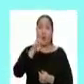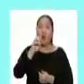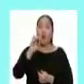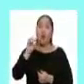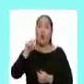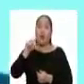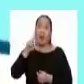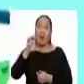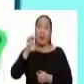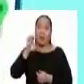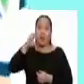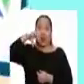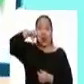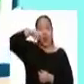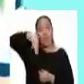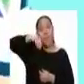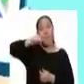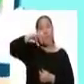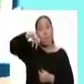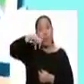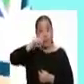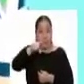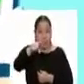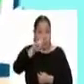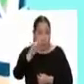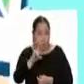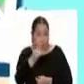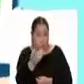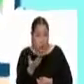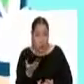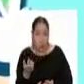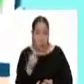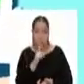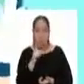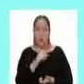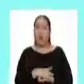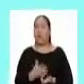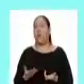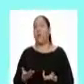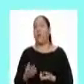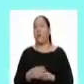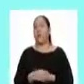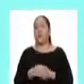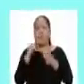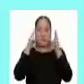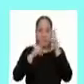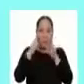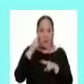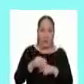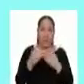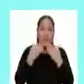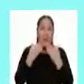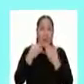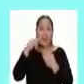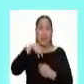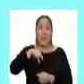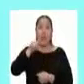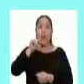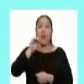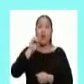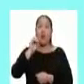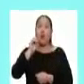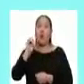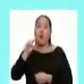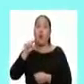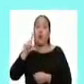en tu celular? ¿Sí? ¿Alguna vez lo has usado? ¿No? Ay, Henry, chequea pues. Gracias a Google Maps podemos